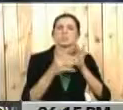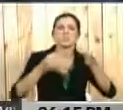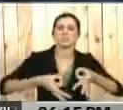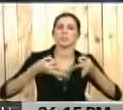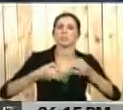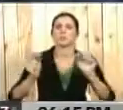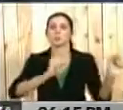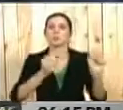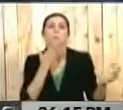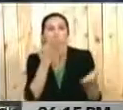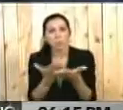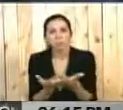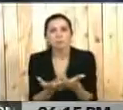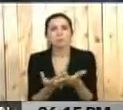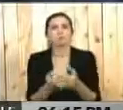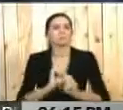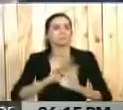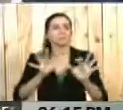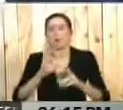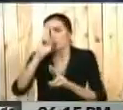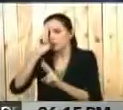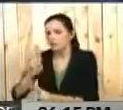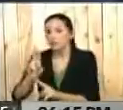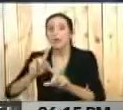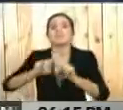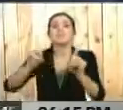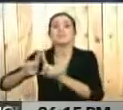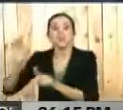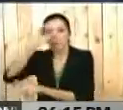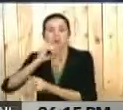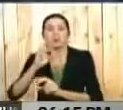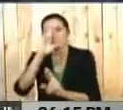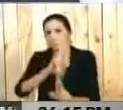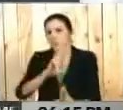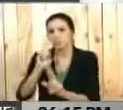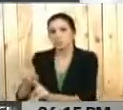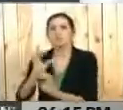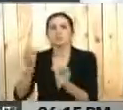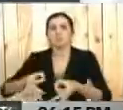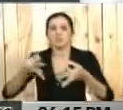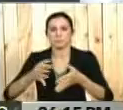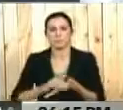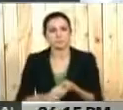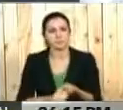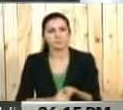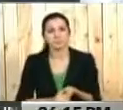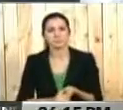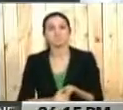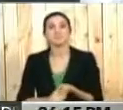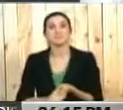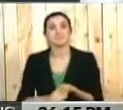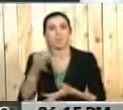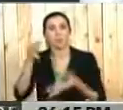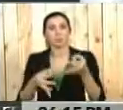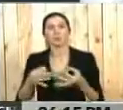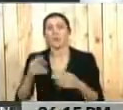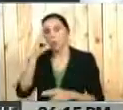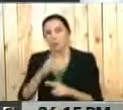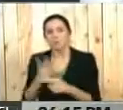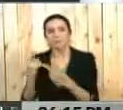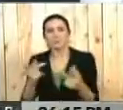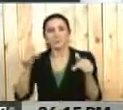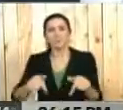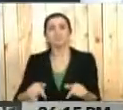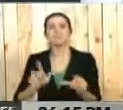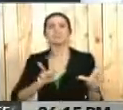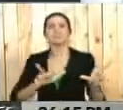y hacerlo con mucho respeto a la diversidad de las opiniones. Germán Escarra, un honor tenerlo en el estudio de Entre